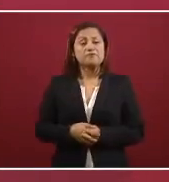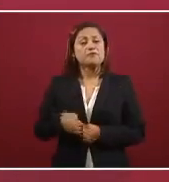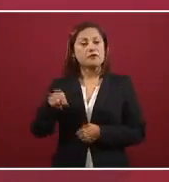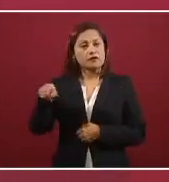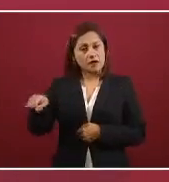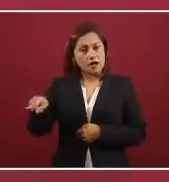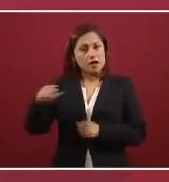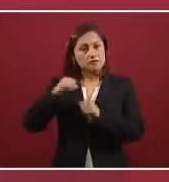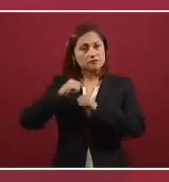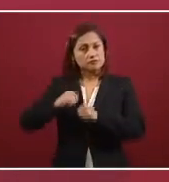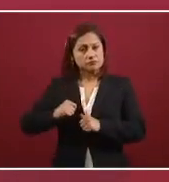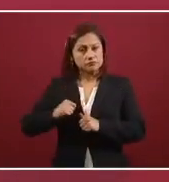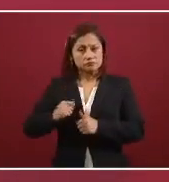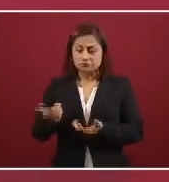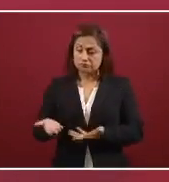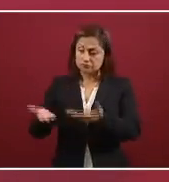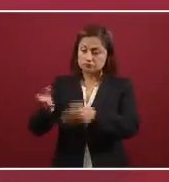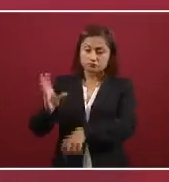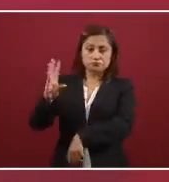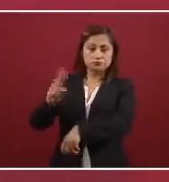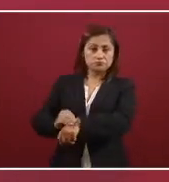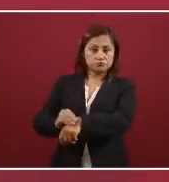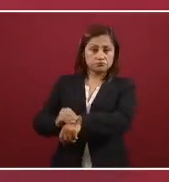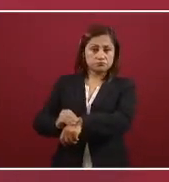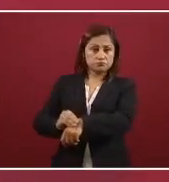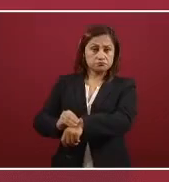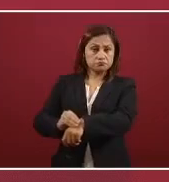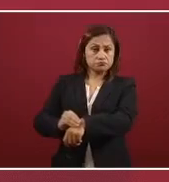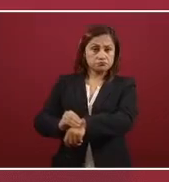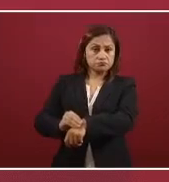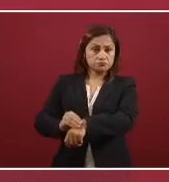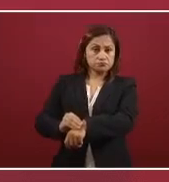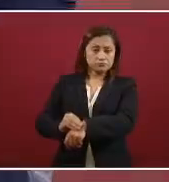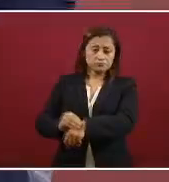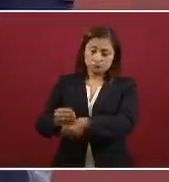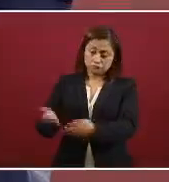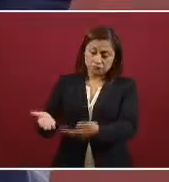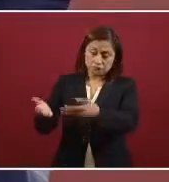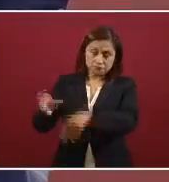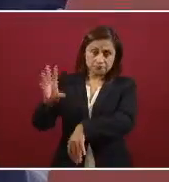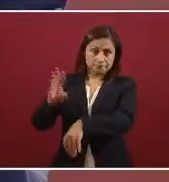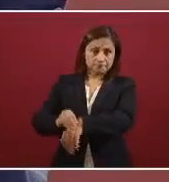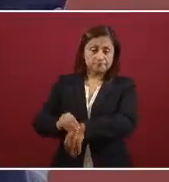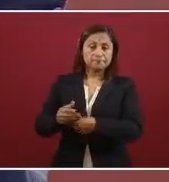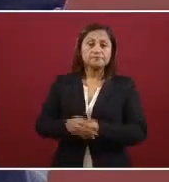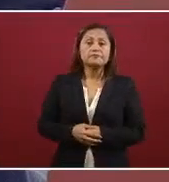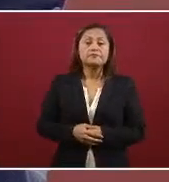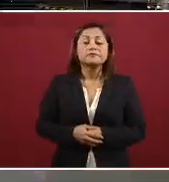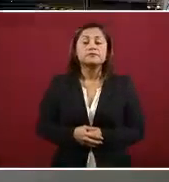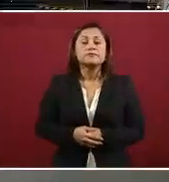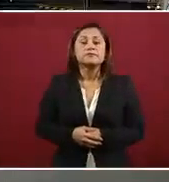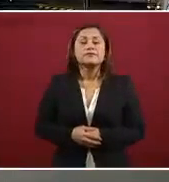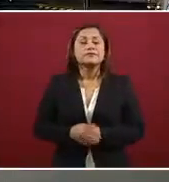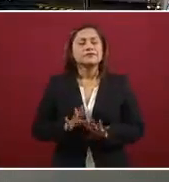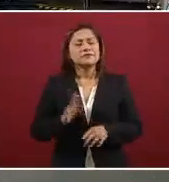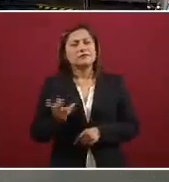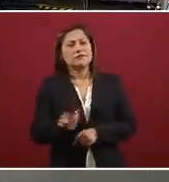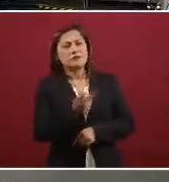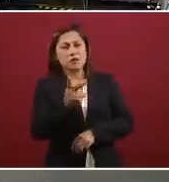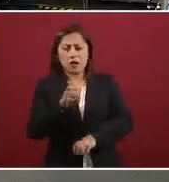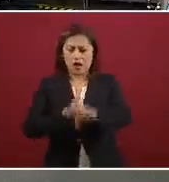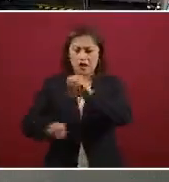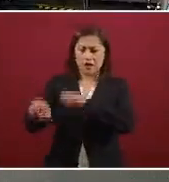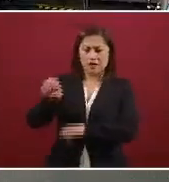otorgamiento o es el que concede el amparo. ¿Estas empresas podrían estar librando este pago